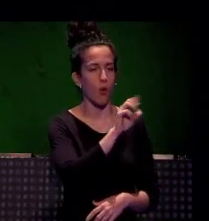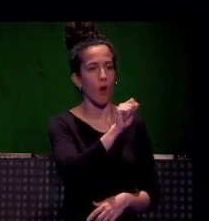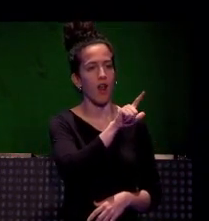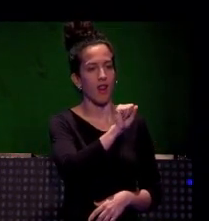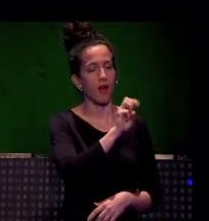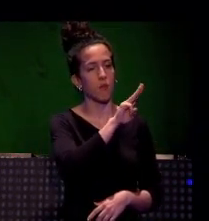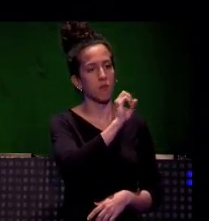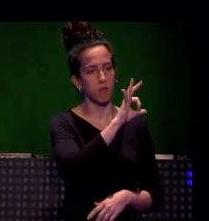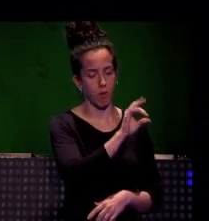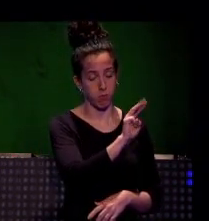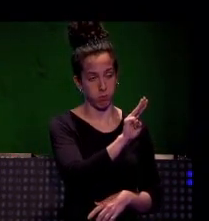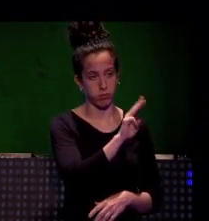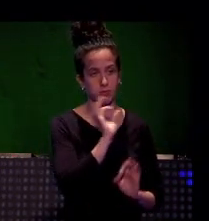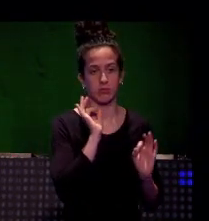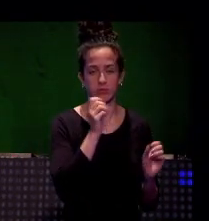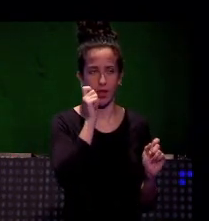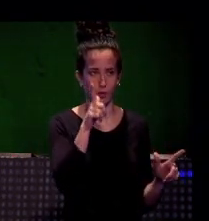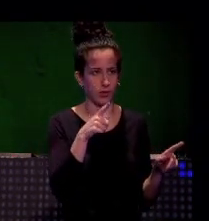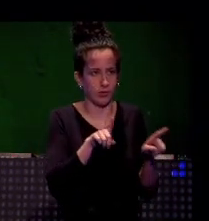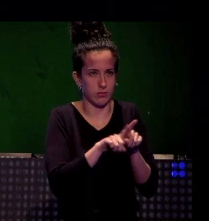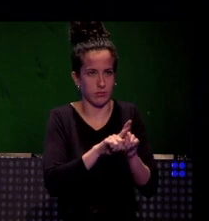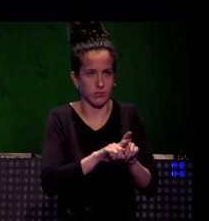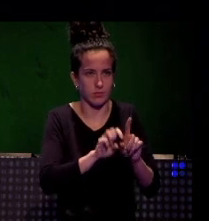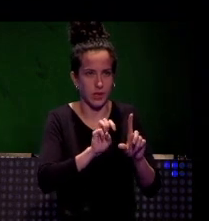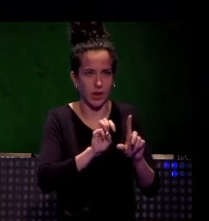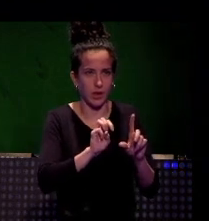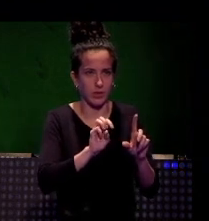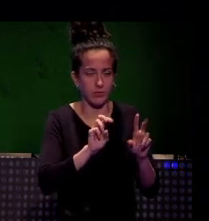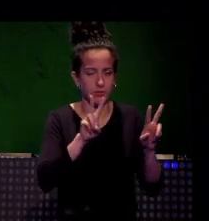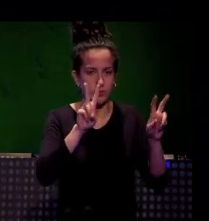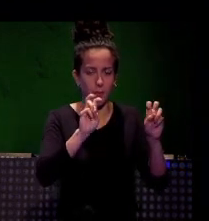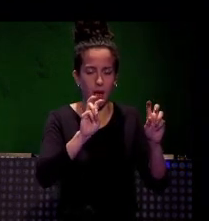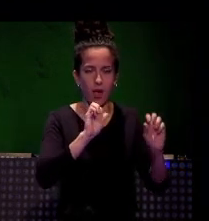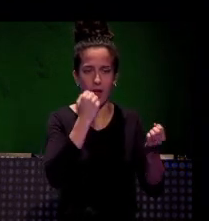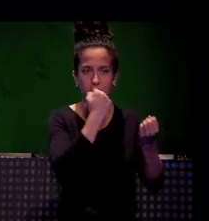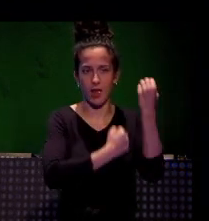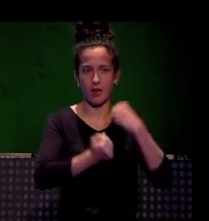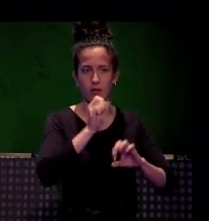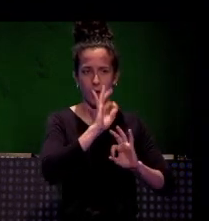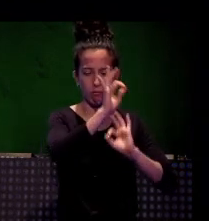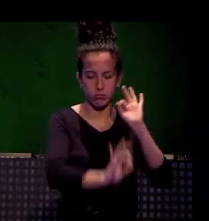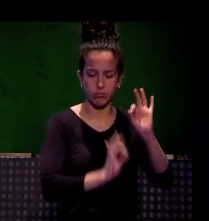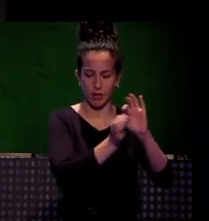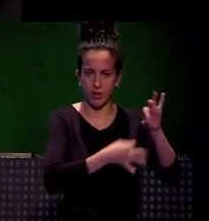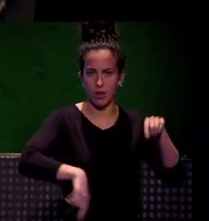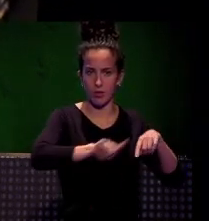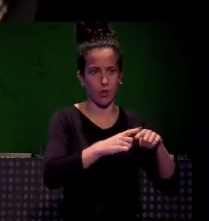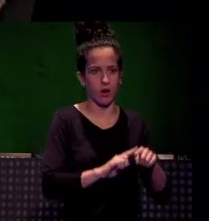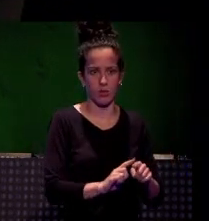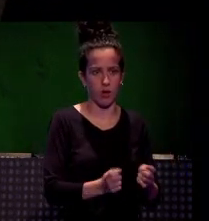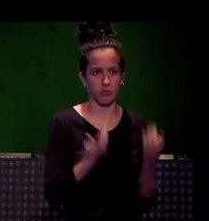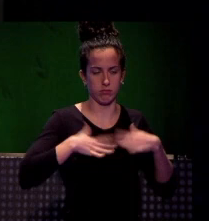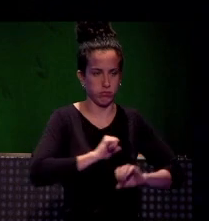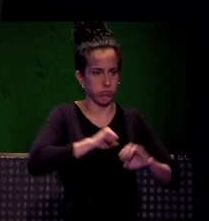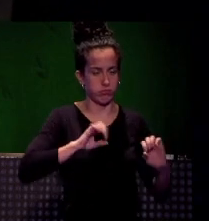cómo todo esté todo este tema de la de la economía circular está calando totalmente y